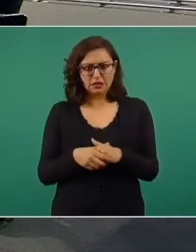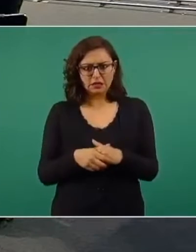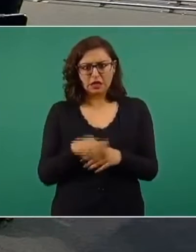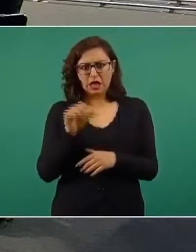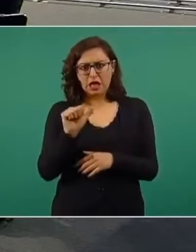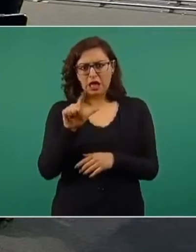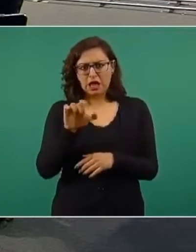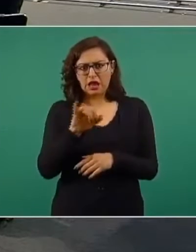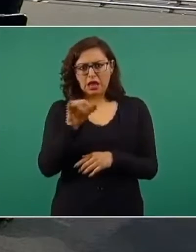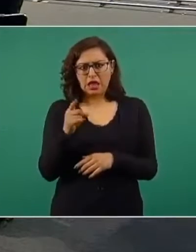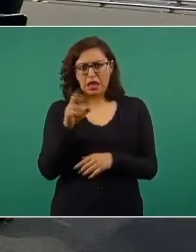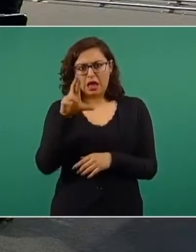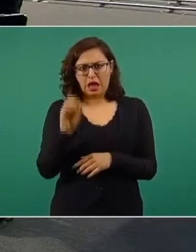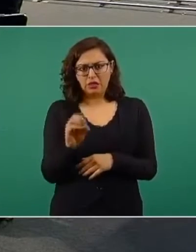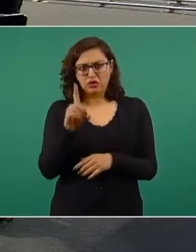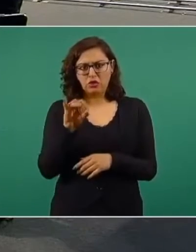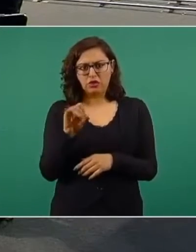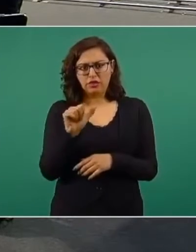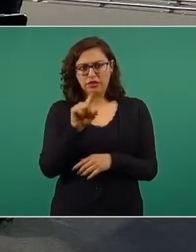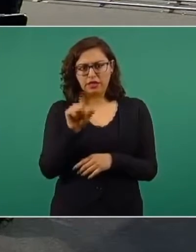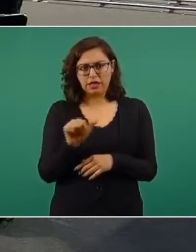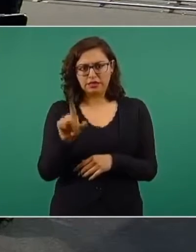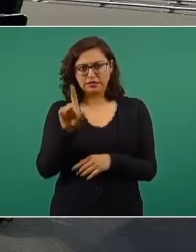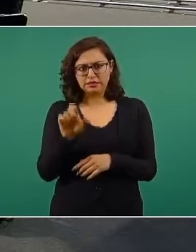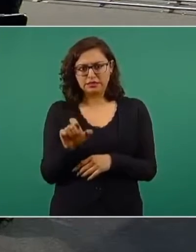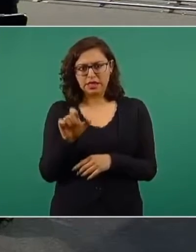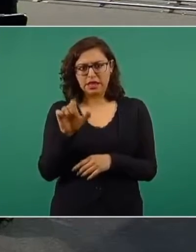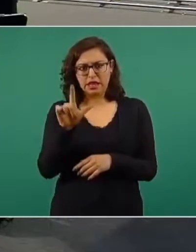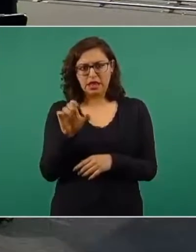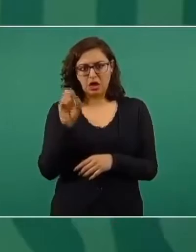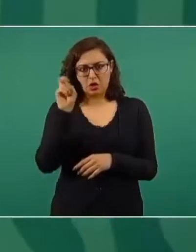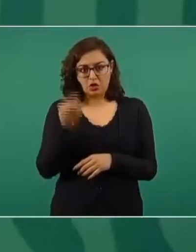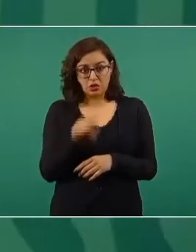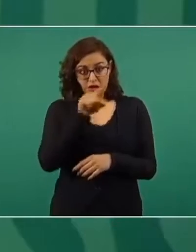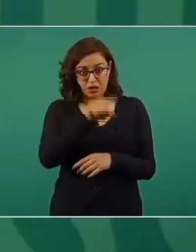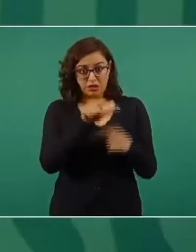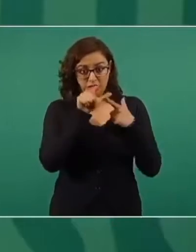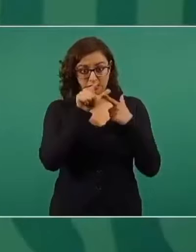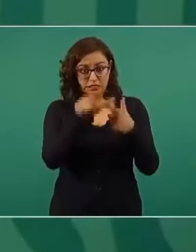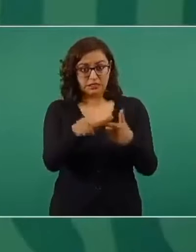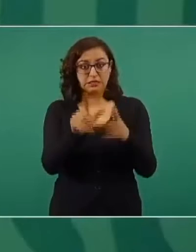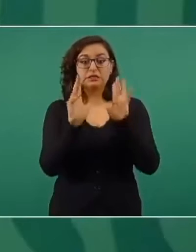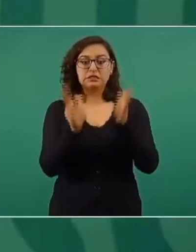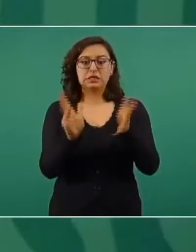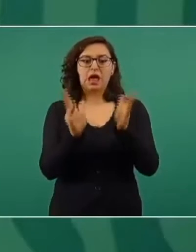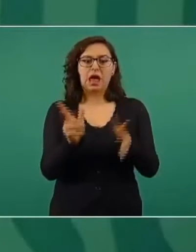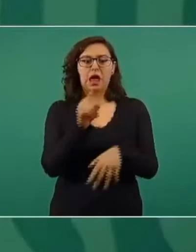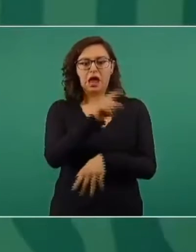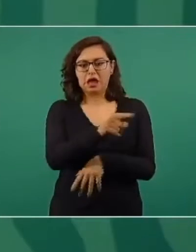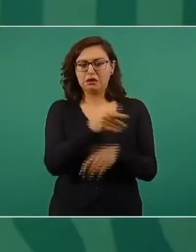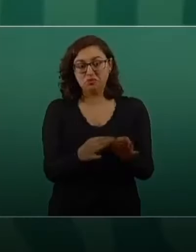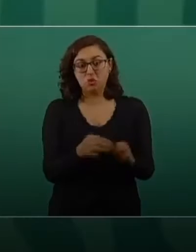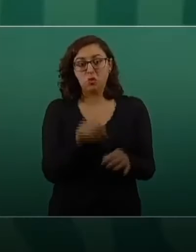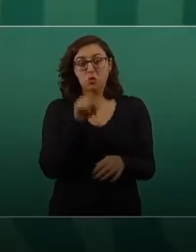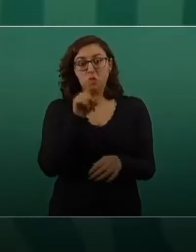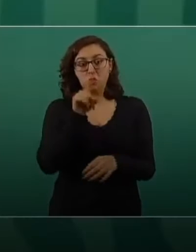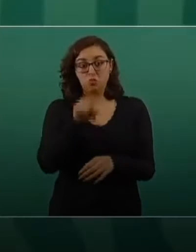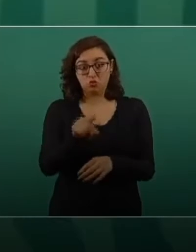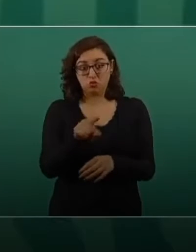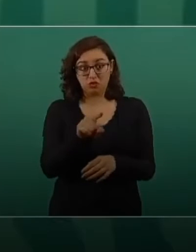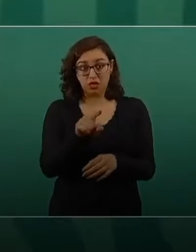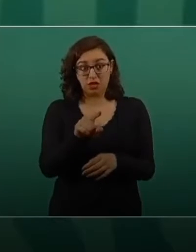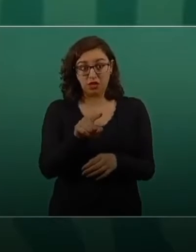Alejandro Díez de León, el gobernador del Banco de México. Ah, sí, ya se le vence su periodo. Sí.